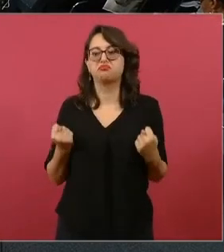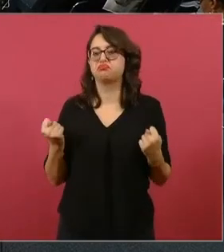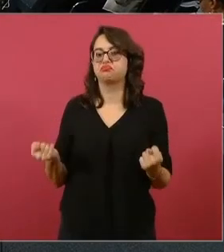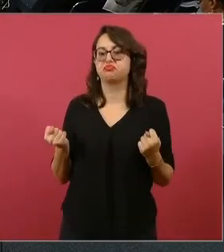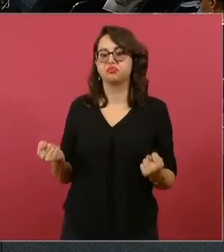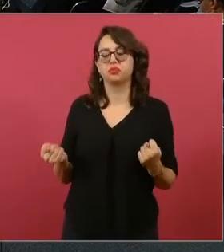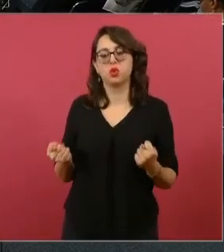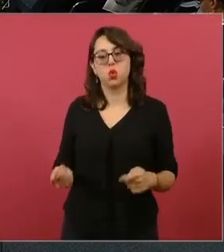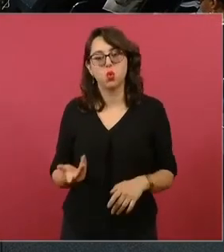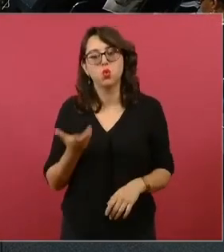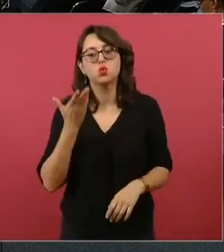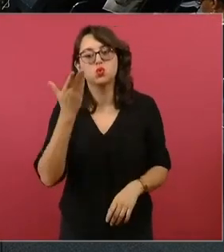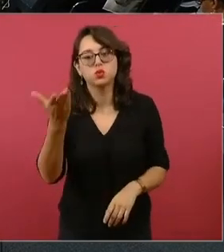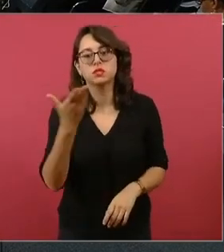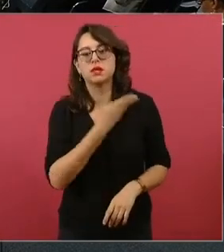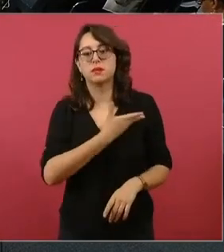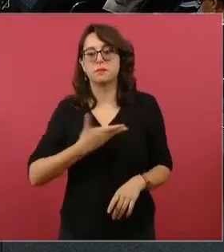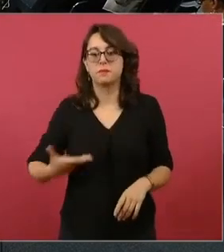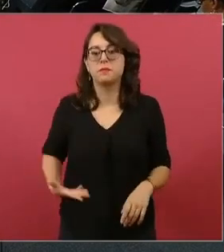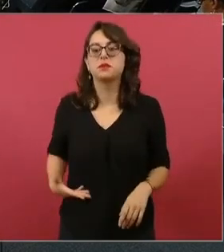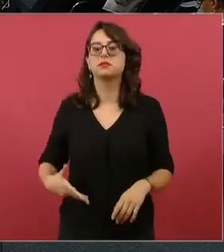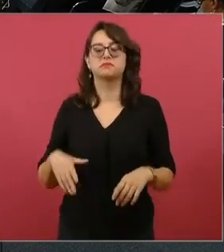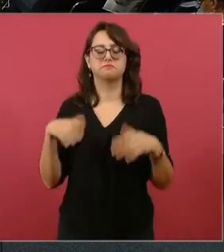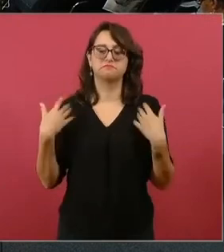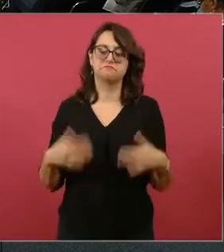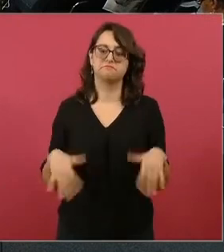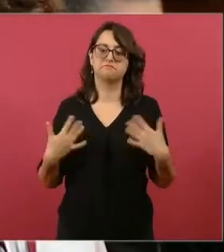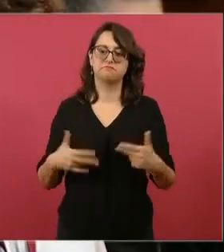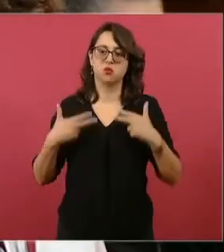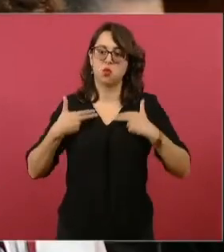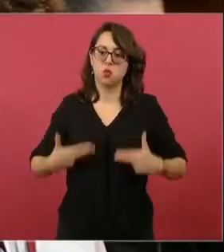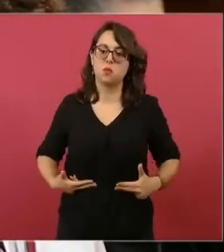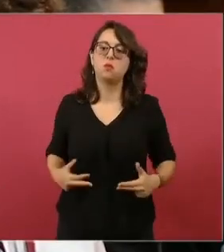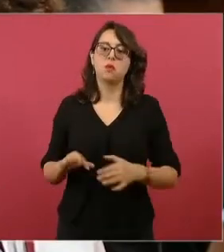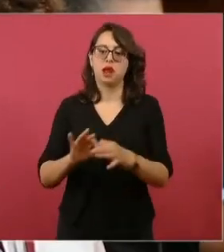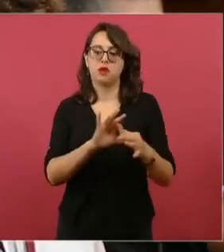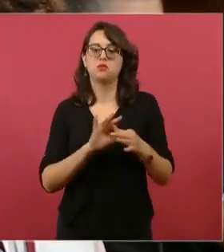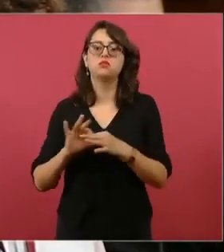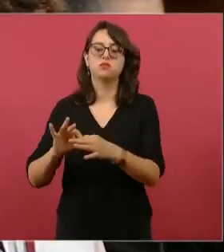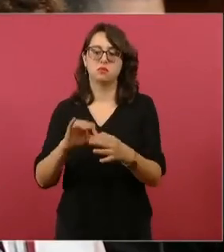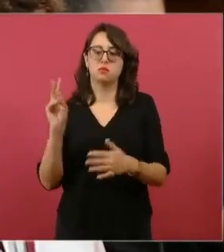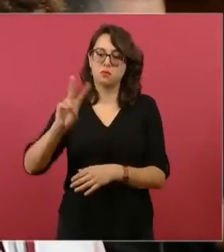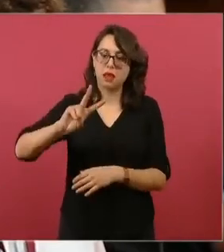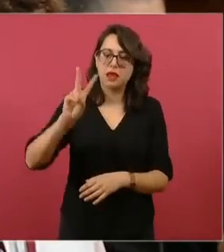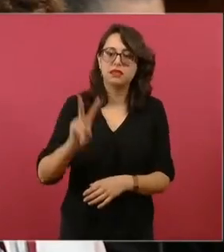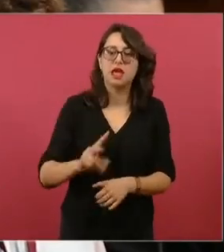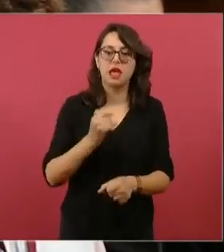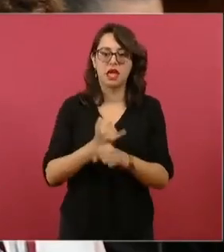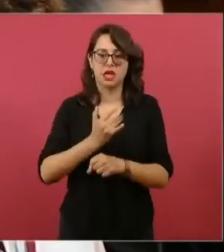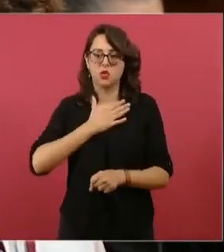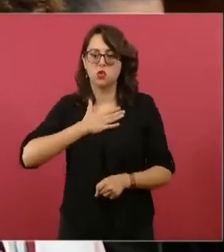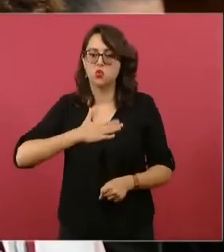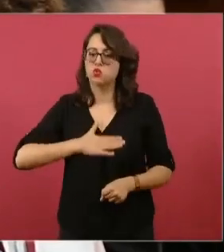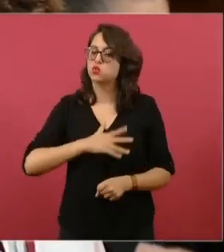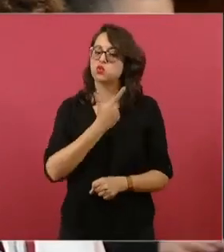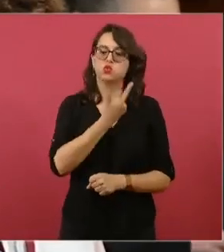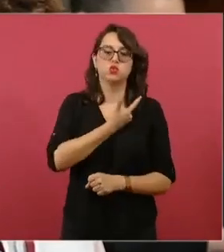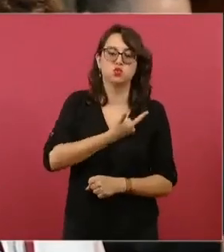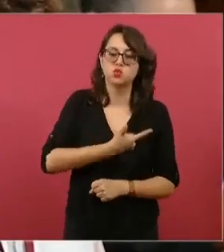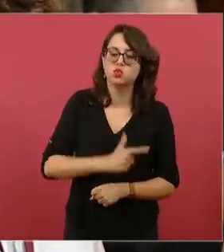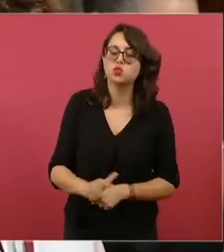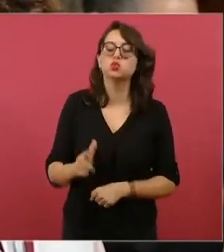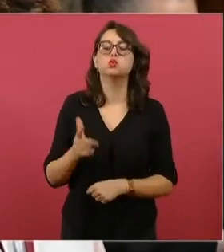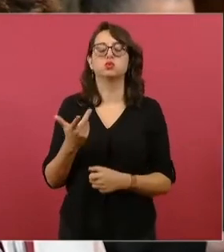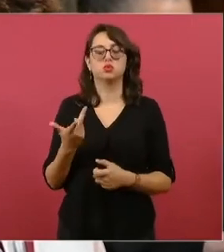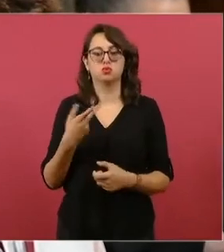Sabemos que usted, presidente, es una persona muy humana y está en contra de las injusticias trabajadoras, que está a